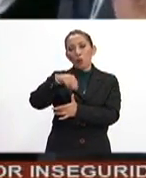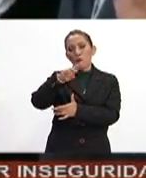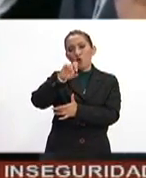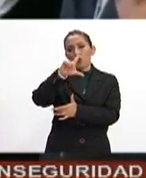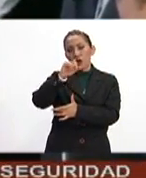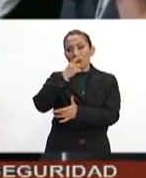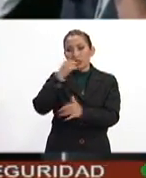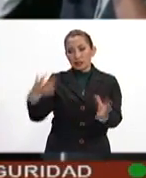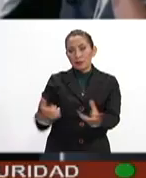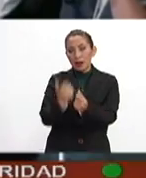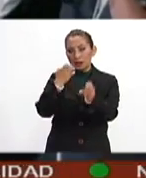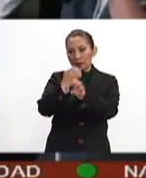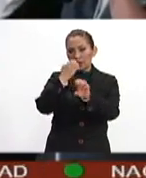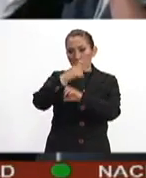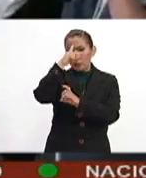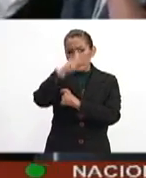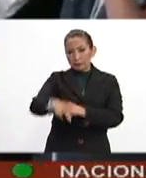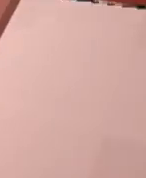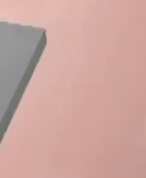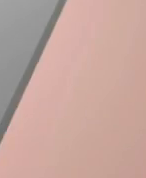del rescate al Estado de México.